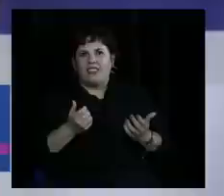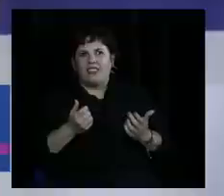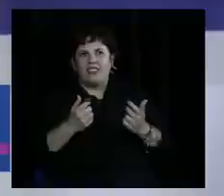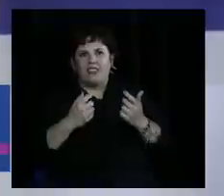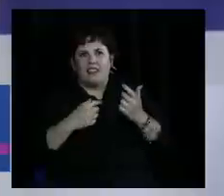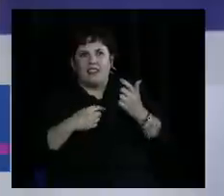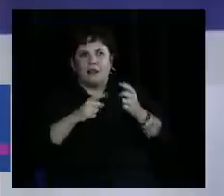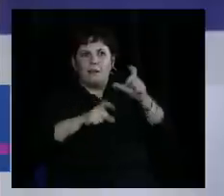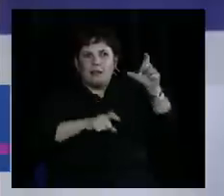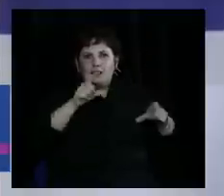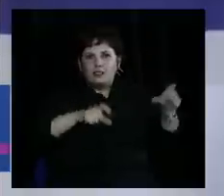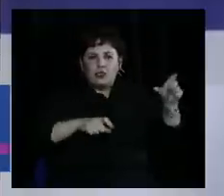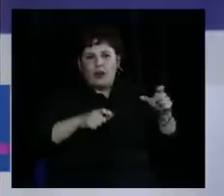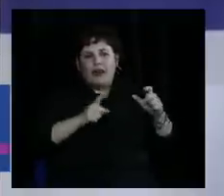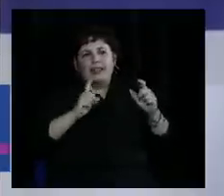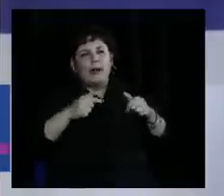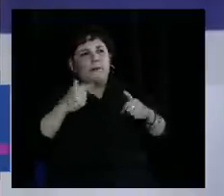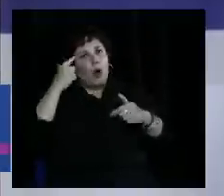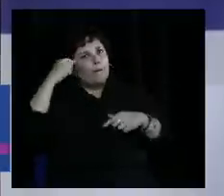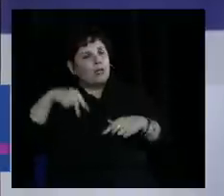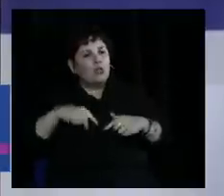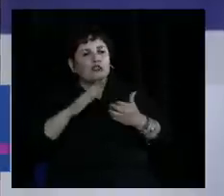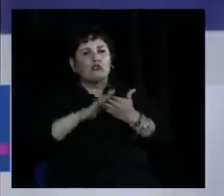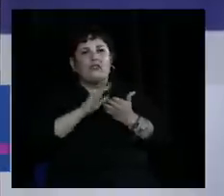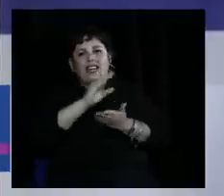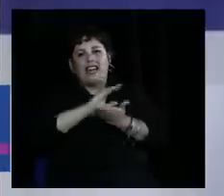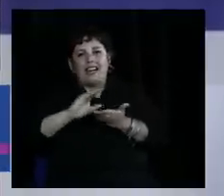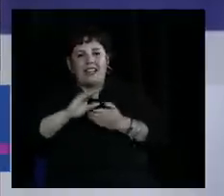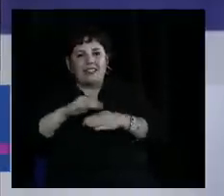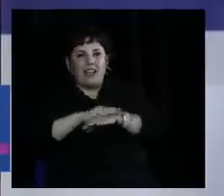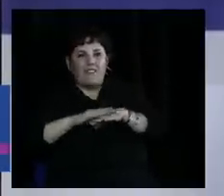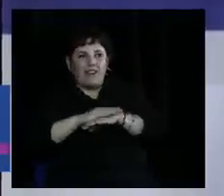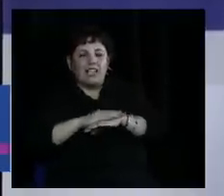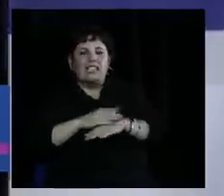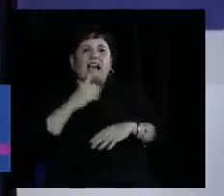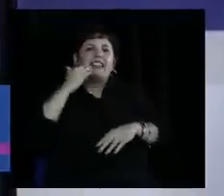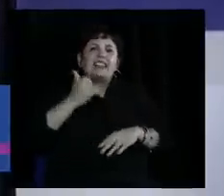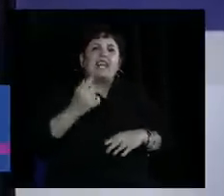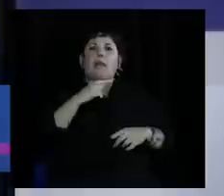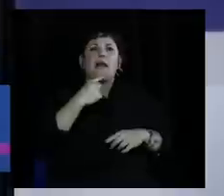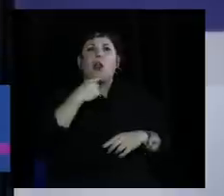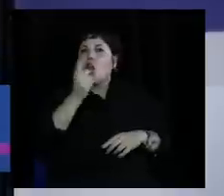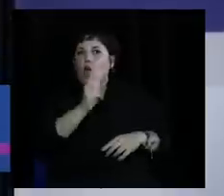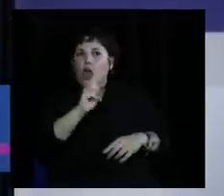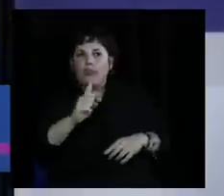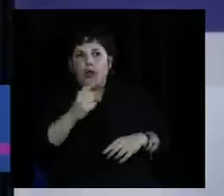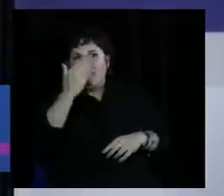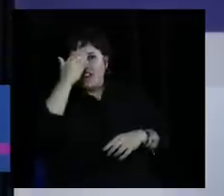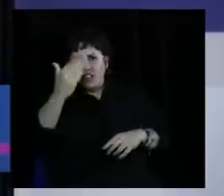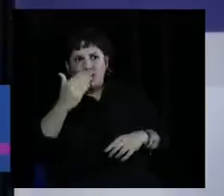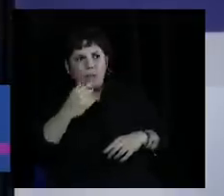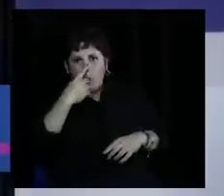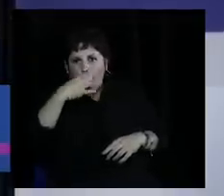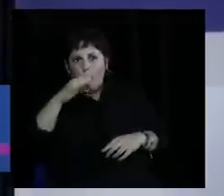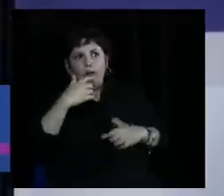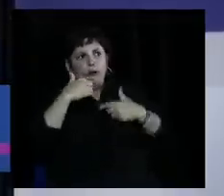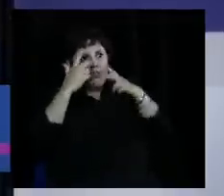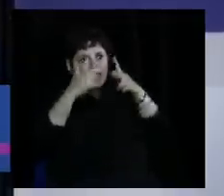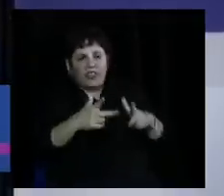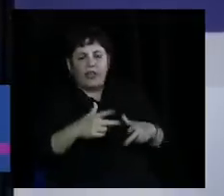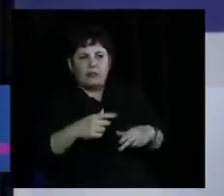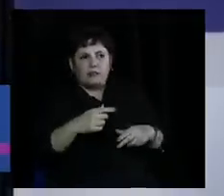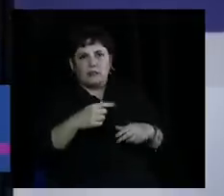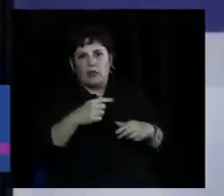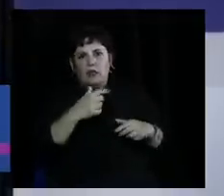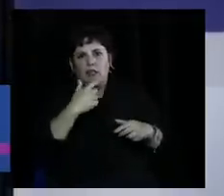posición mayoritaria con respecto a la renta básica, porque la tienen, pero no la dicen. Y cuando el Frente Amplio, que es la única que dice abiertamente, y